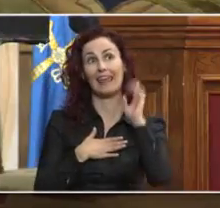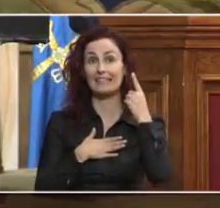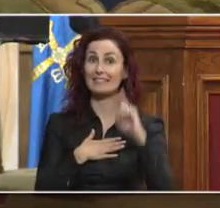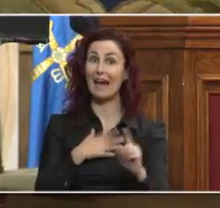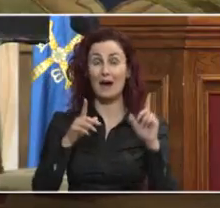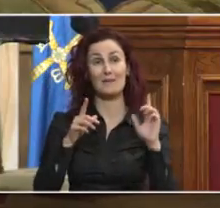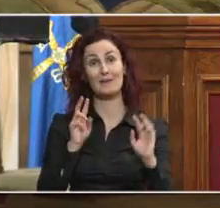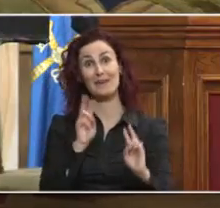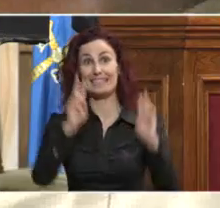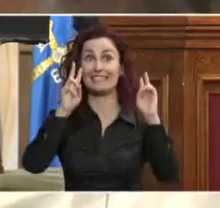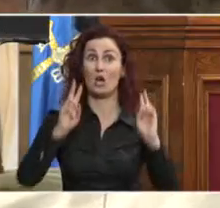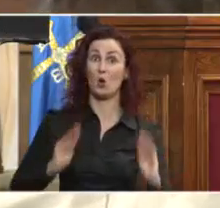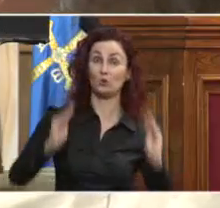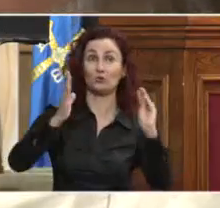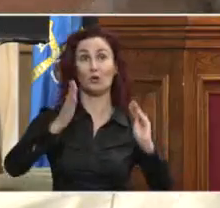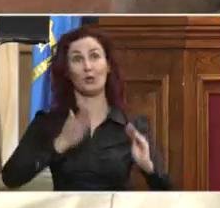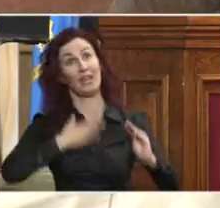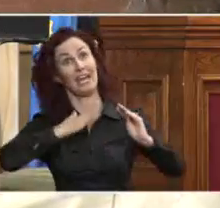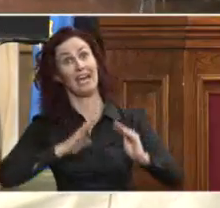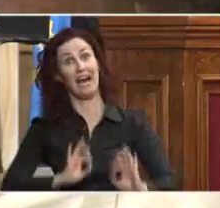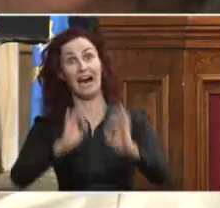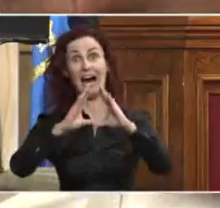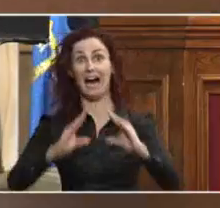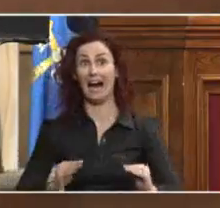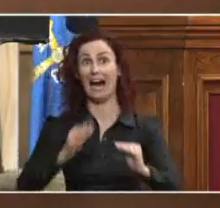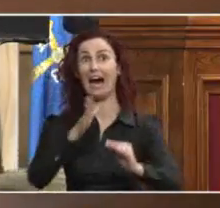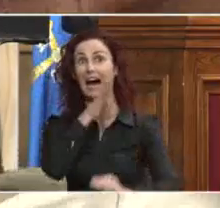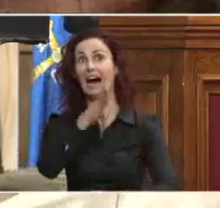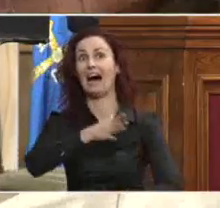que estamos viendo pertenecen a una pareja.